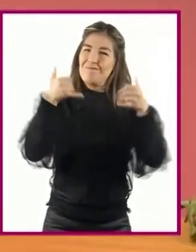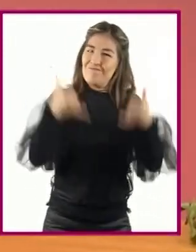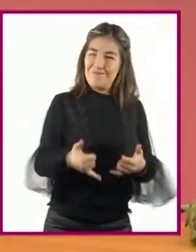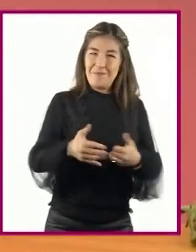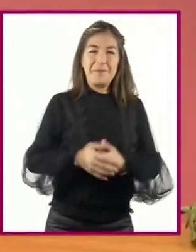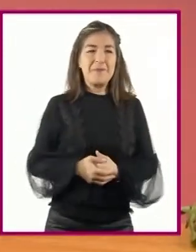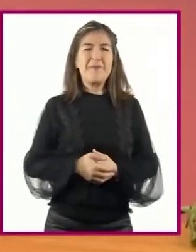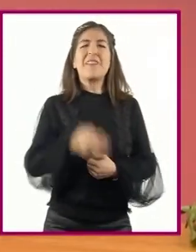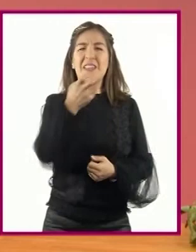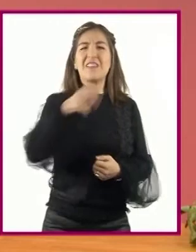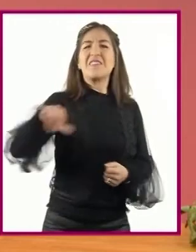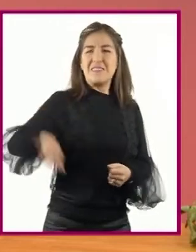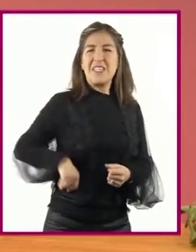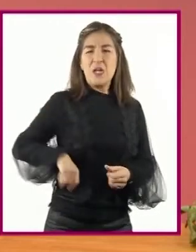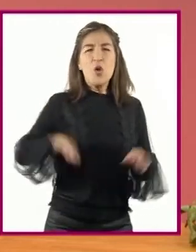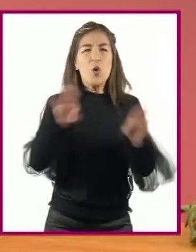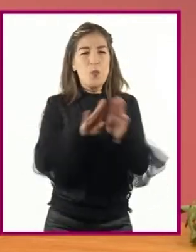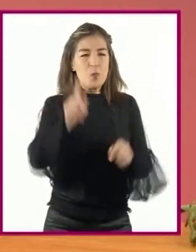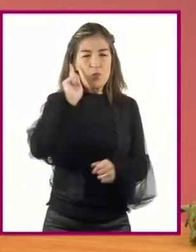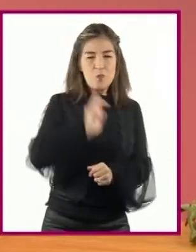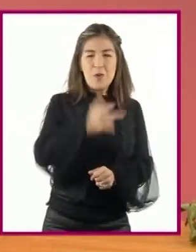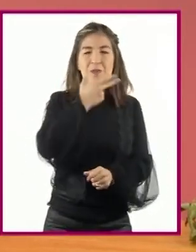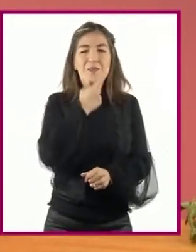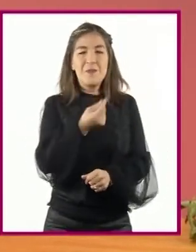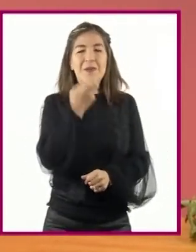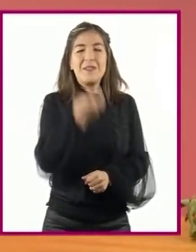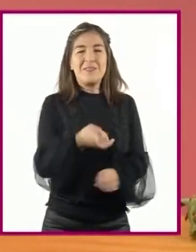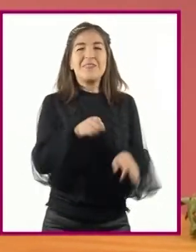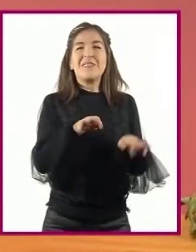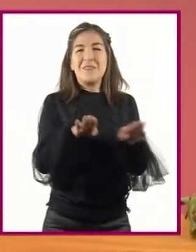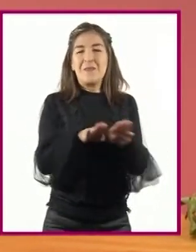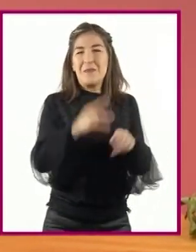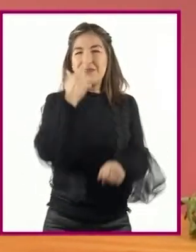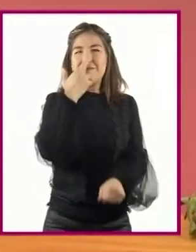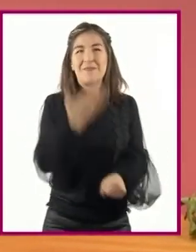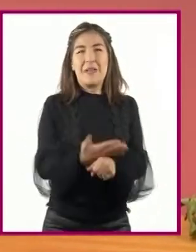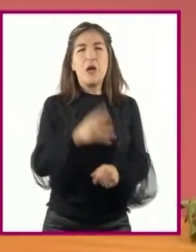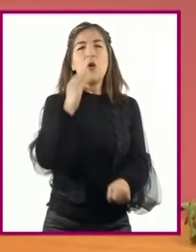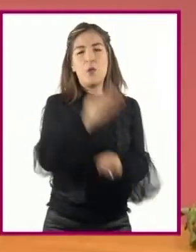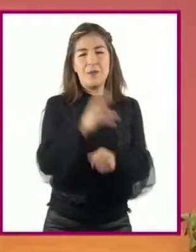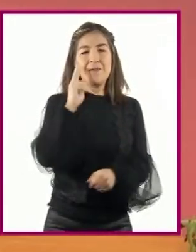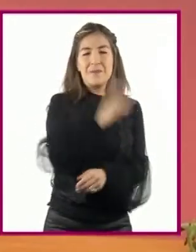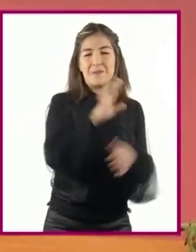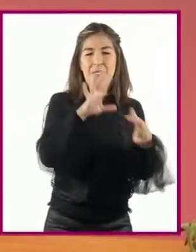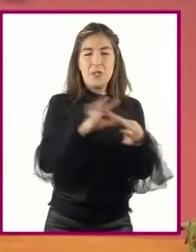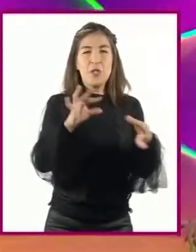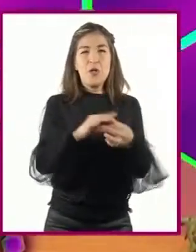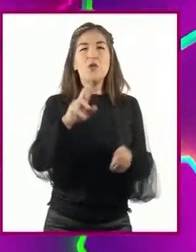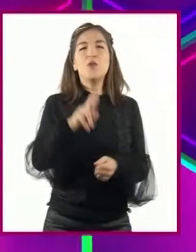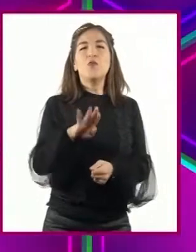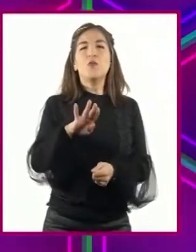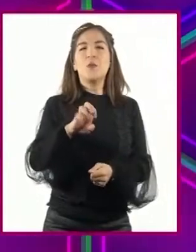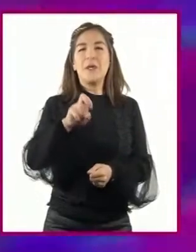esto de los papeles de género, profesora. Pero escuchemos con atención la intervención de Rubén.